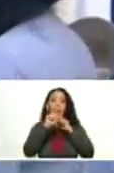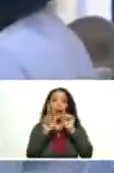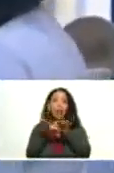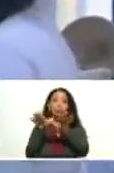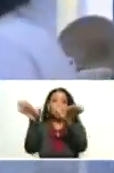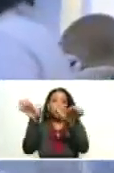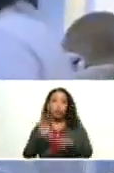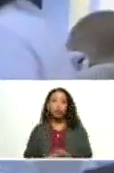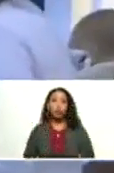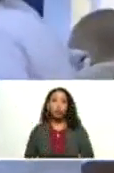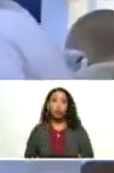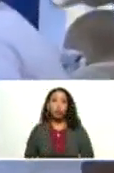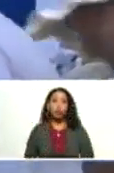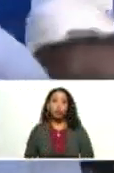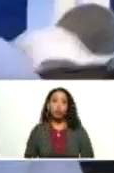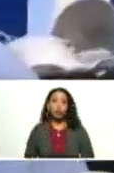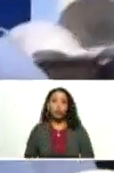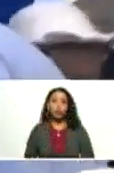Correcto.